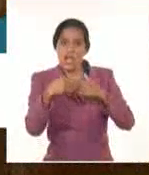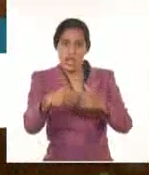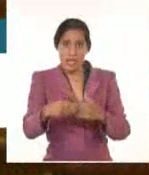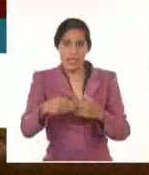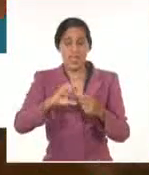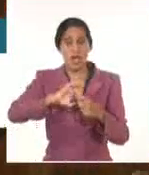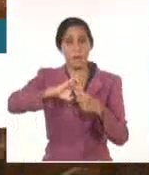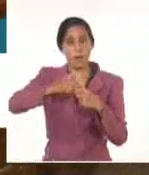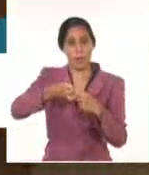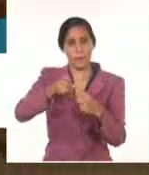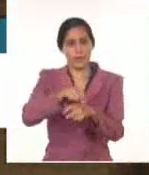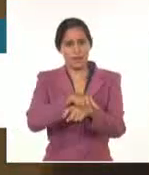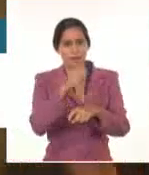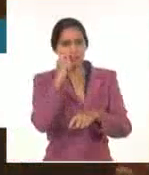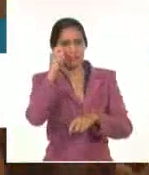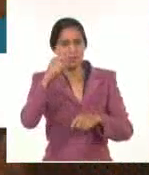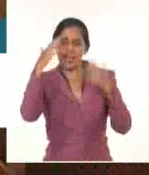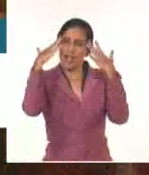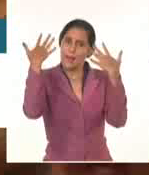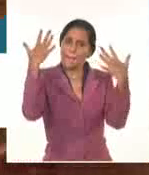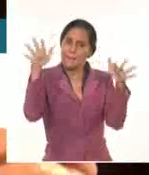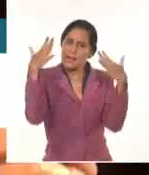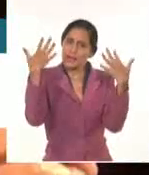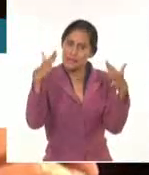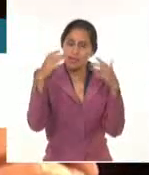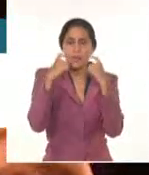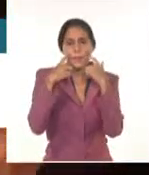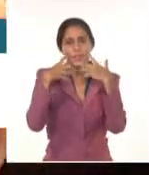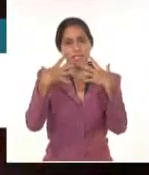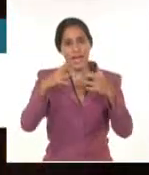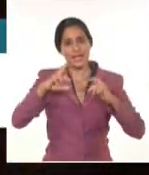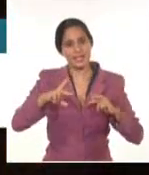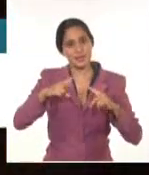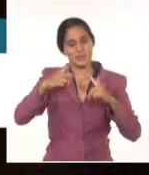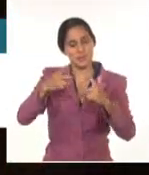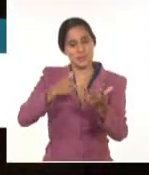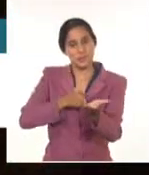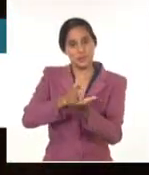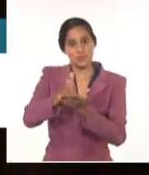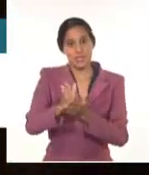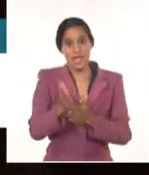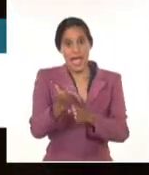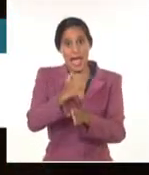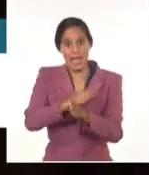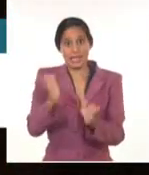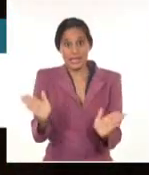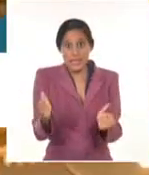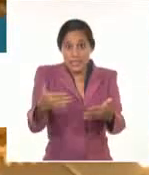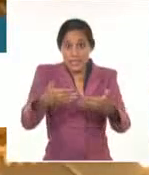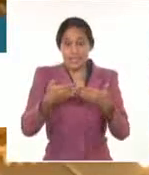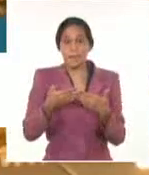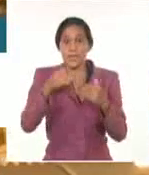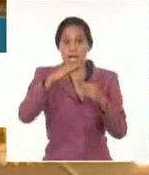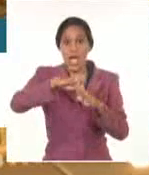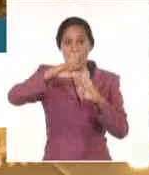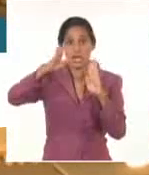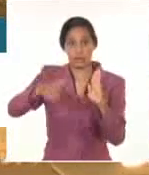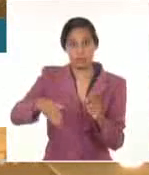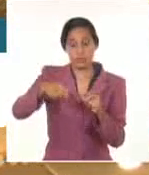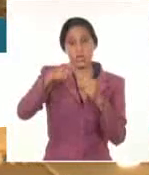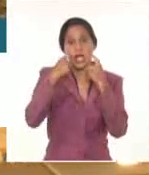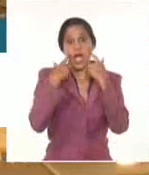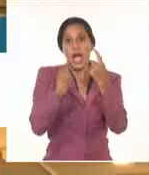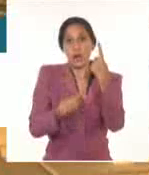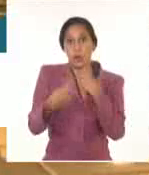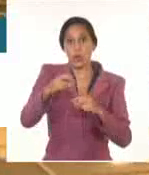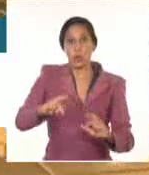con aplausos, vale la pena intentarlo. El querido actor, al concluir la presentación de Concierto Condenada, confesó que traer de